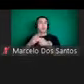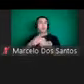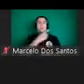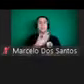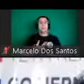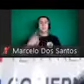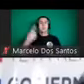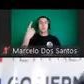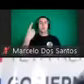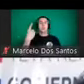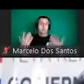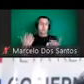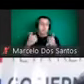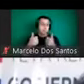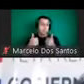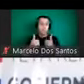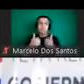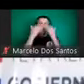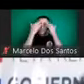Ya,